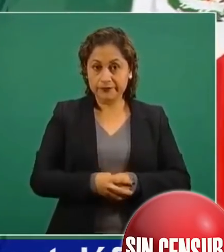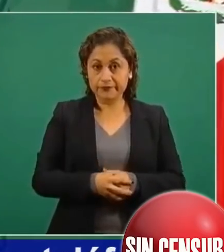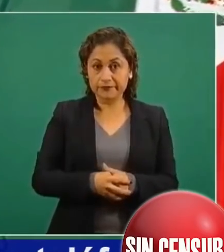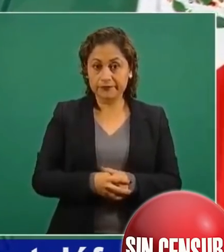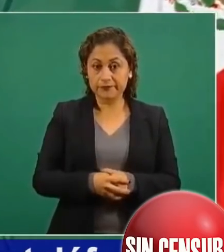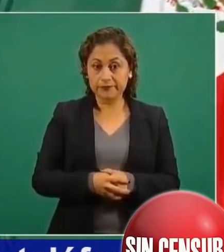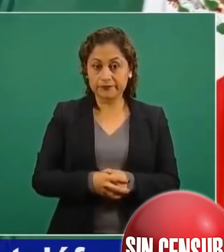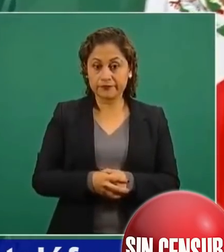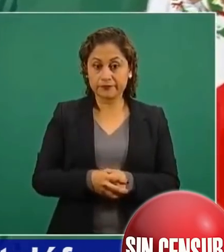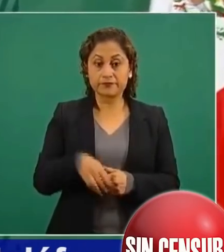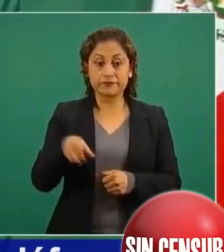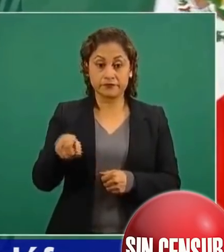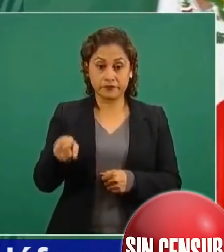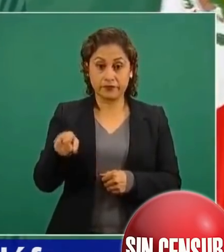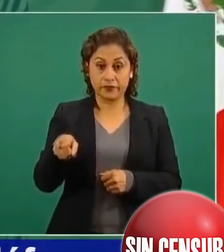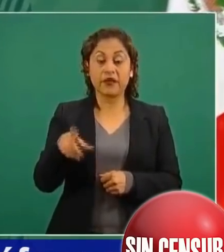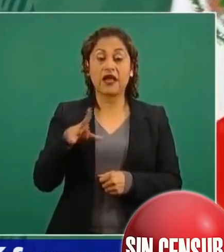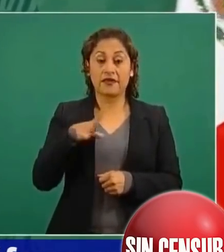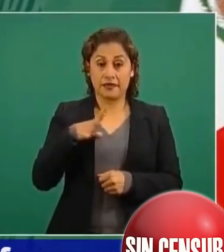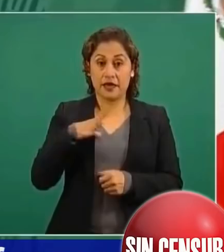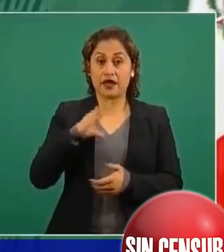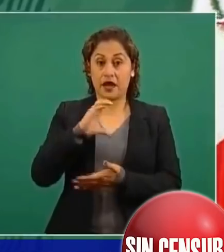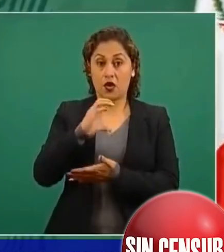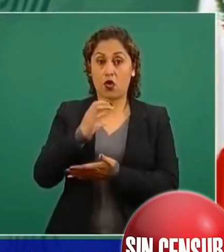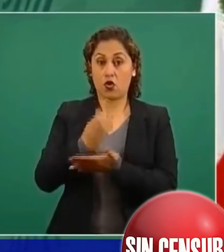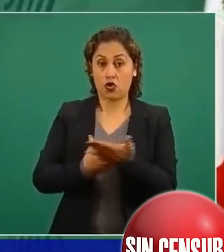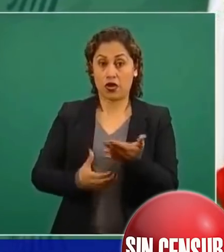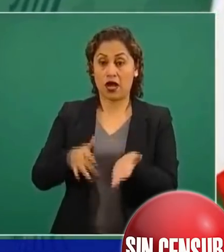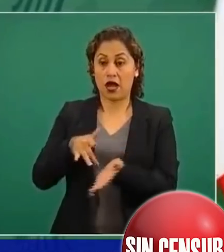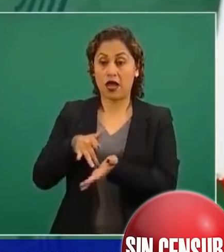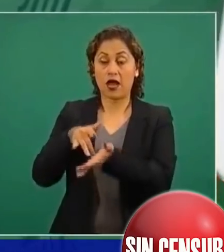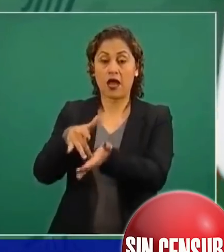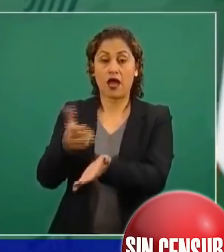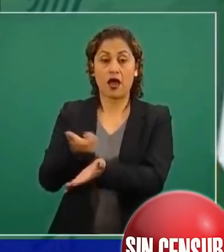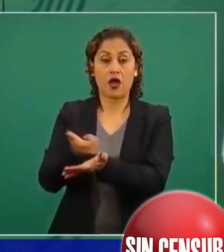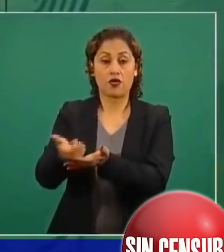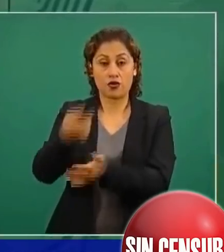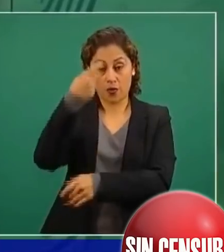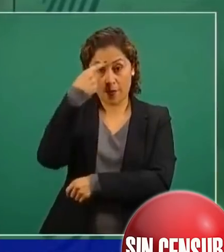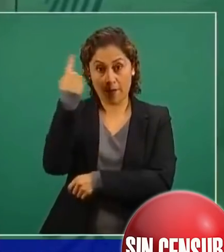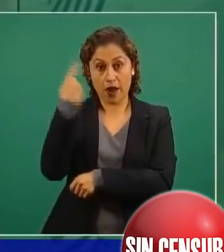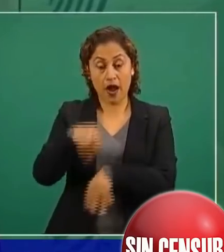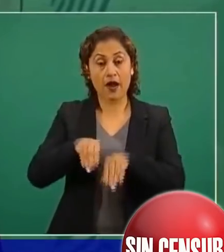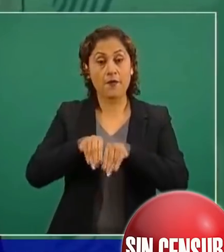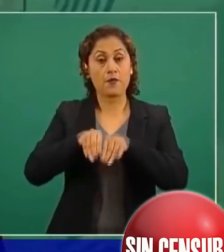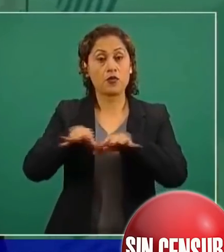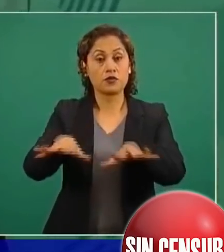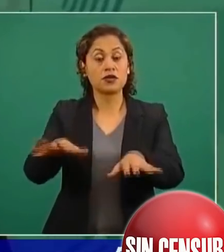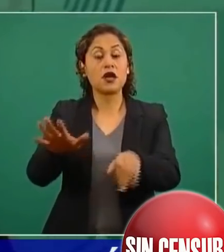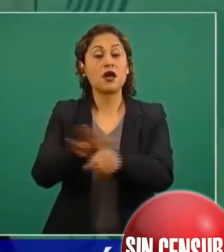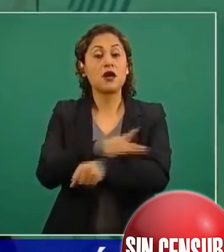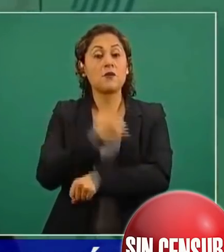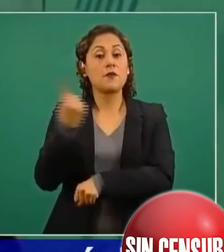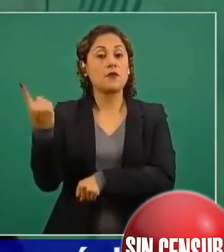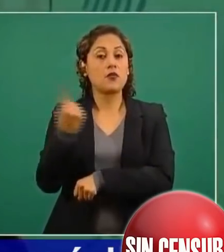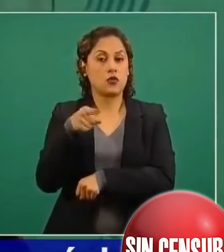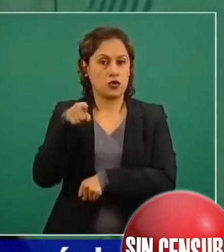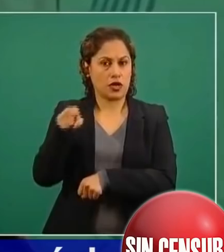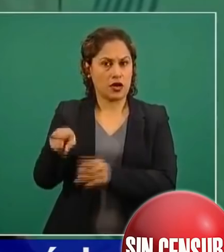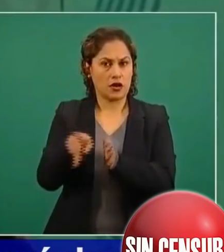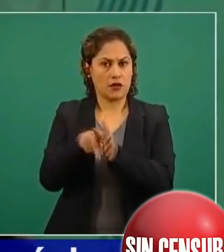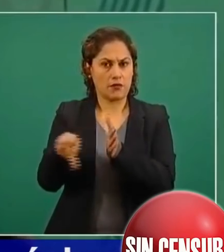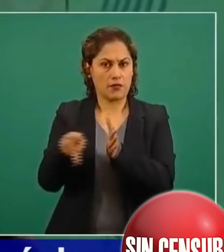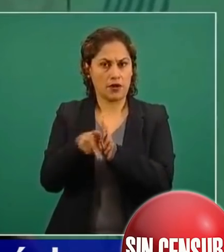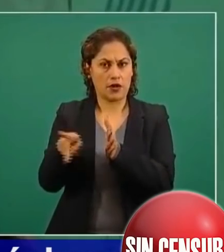mantiene un contrato de publicidad, porque es un periódico que